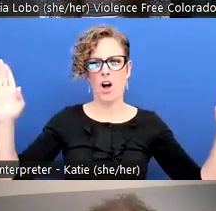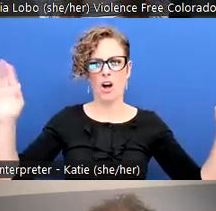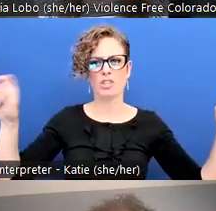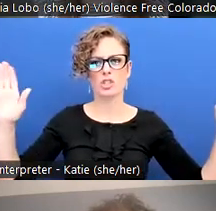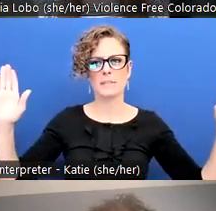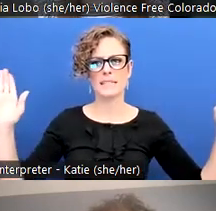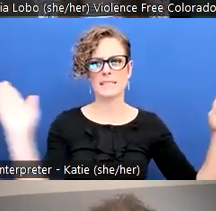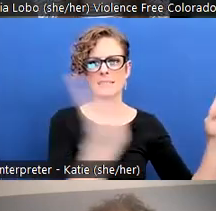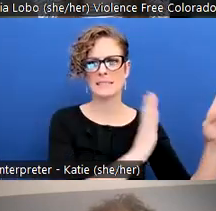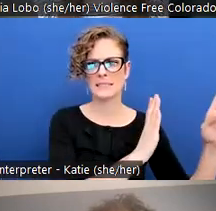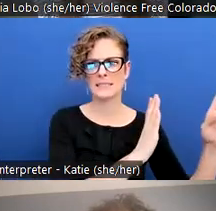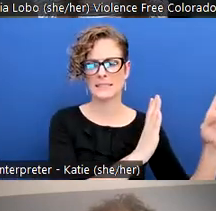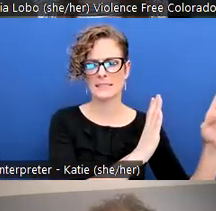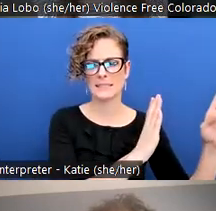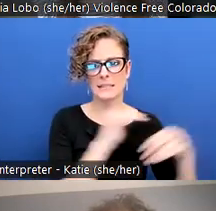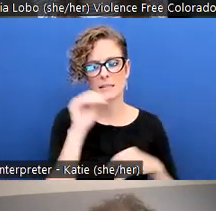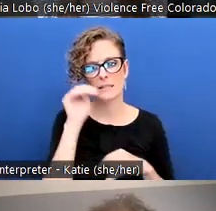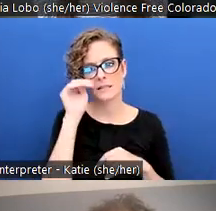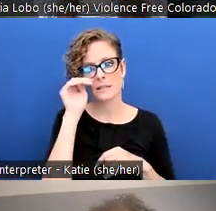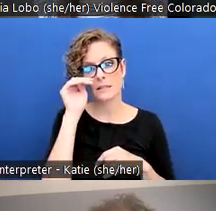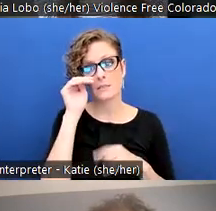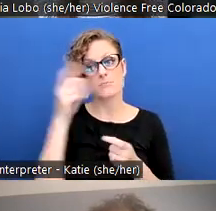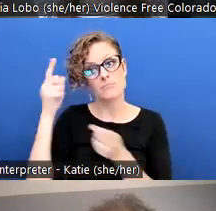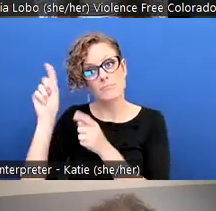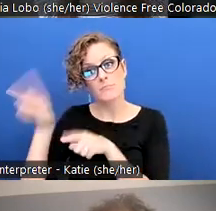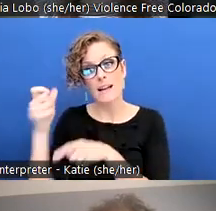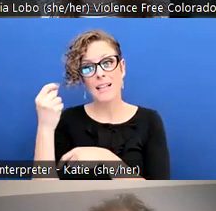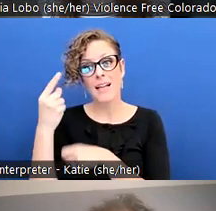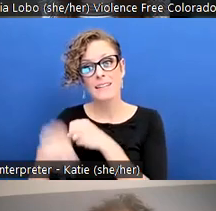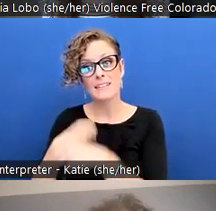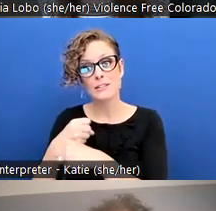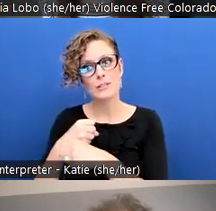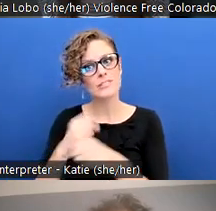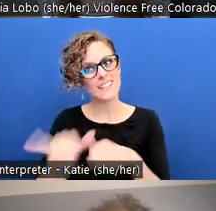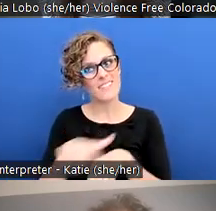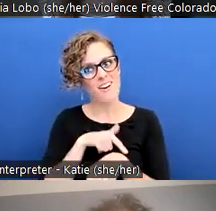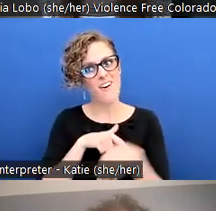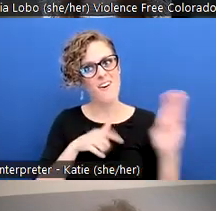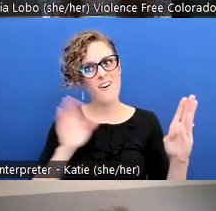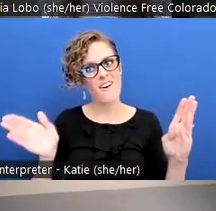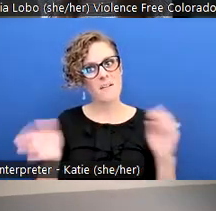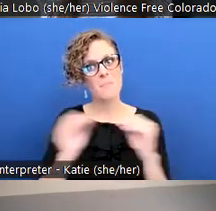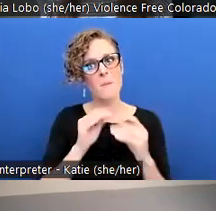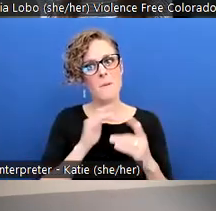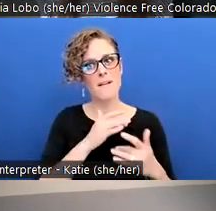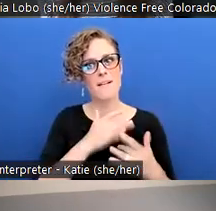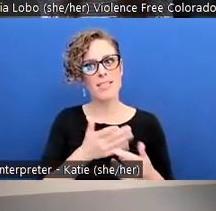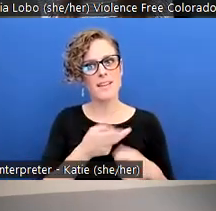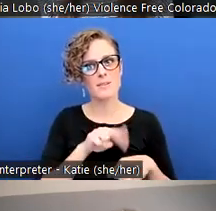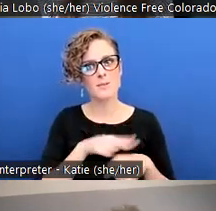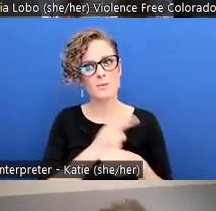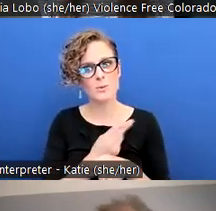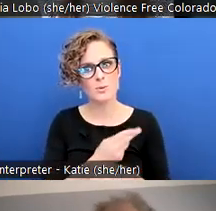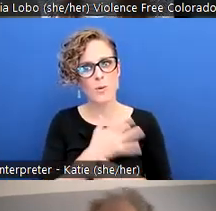que 11 años era un plazo demasiado largo. sí, mucho más largo de lo que